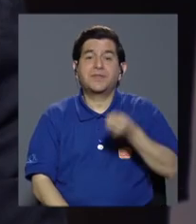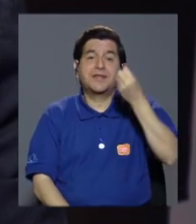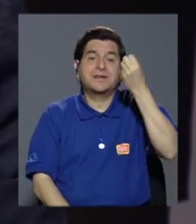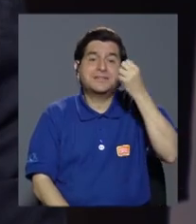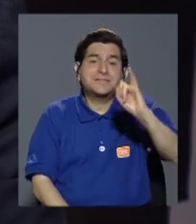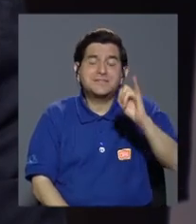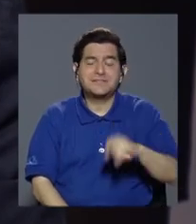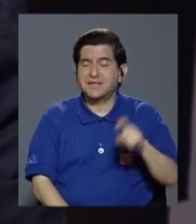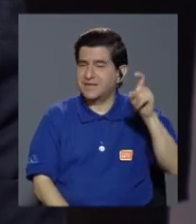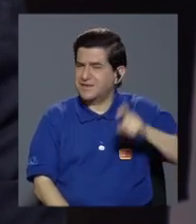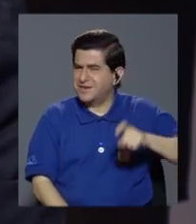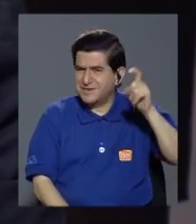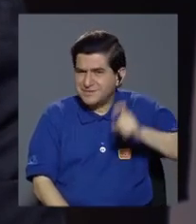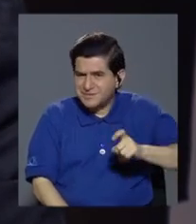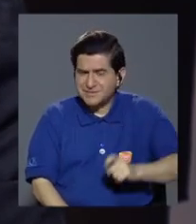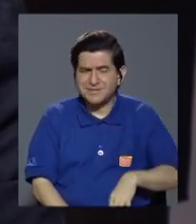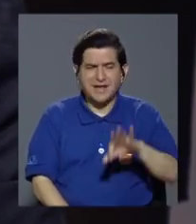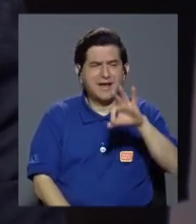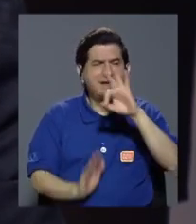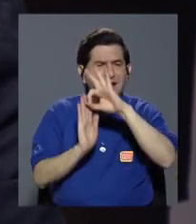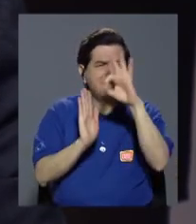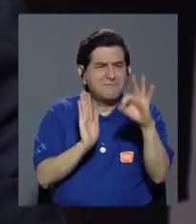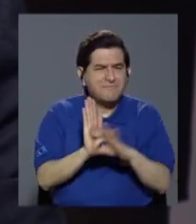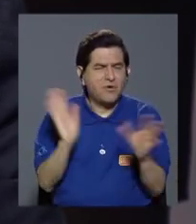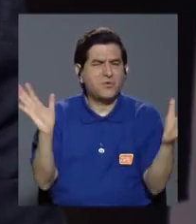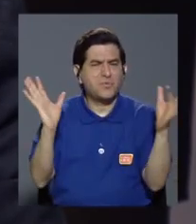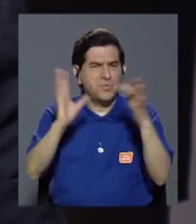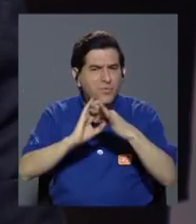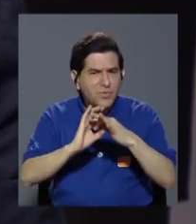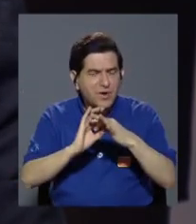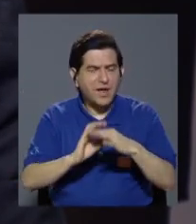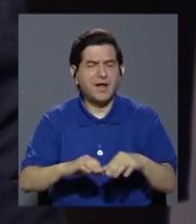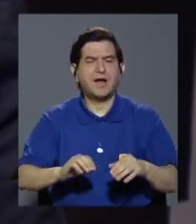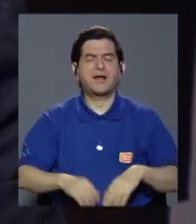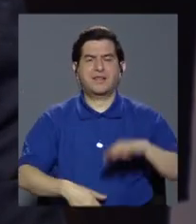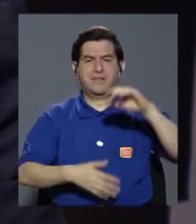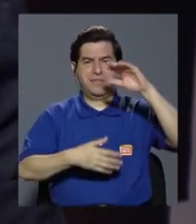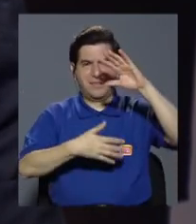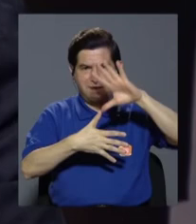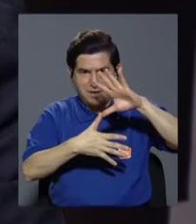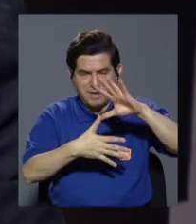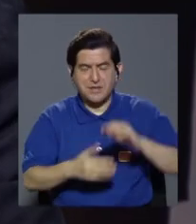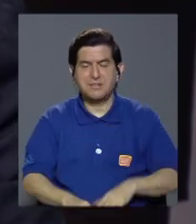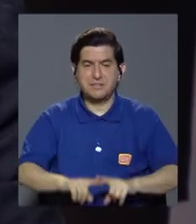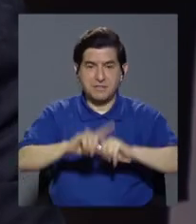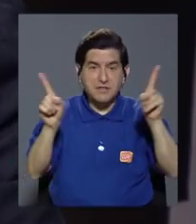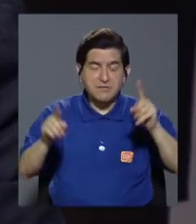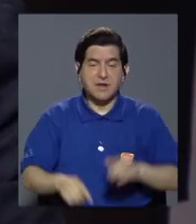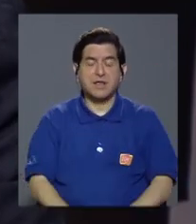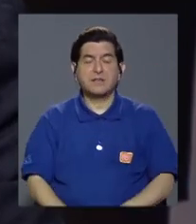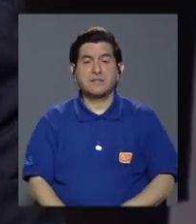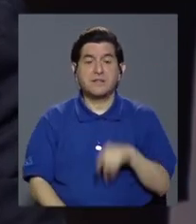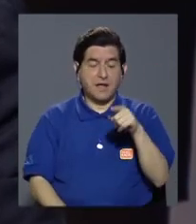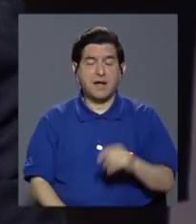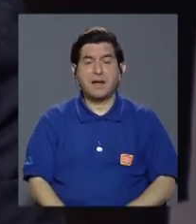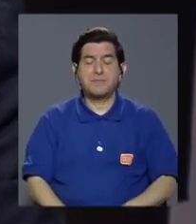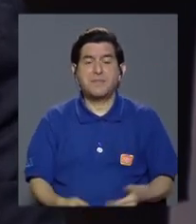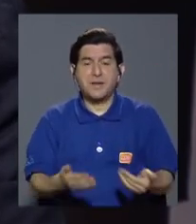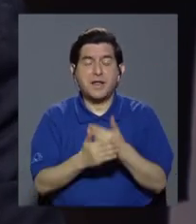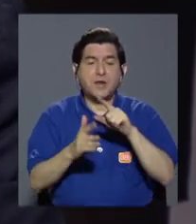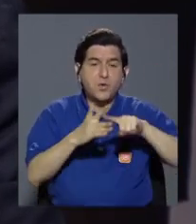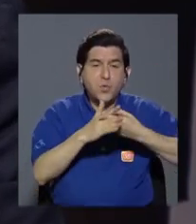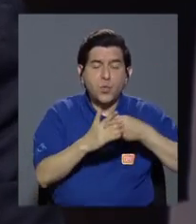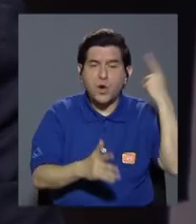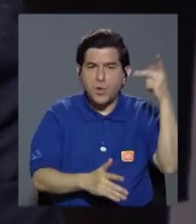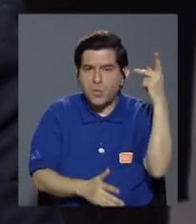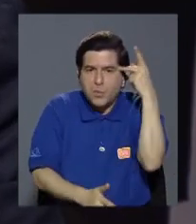no necesitamos encontrar una fórmula de alianza continental distinta que ofrezcan nuevos mecanismos de la política porque de lo que se